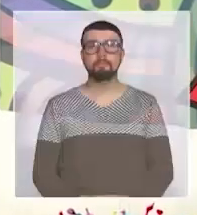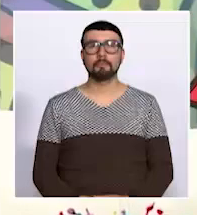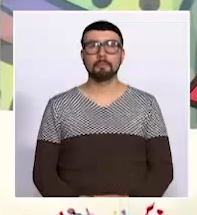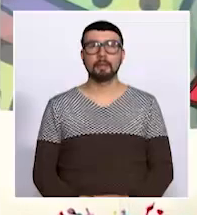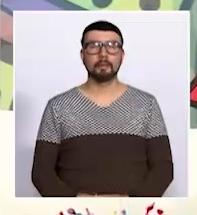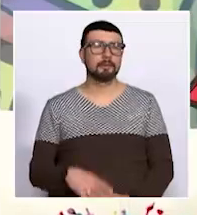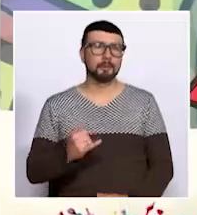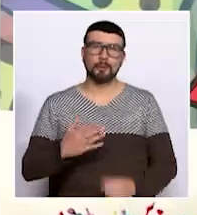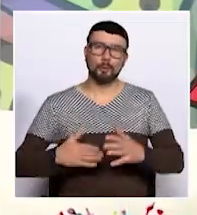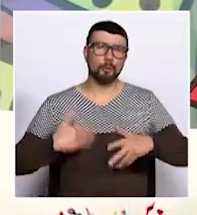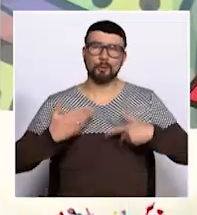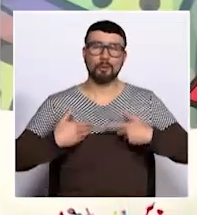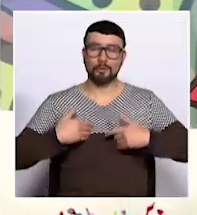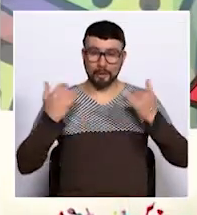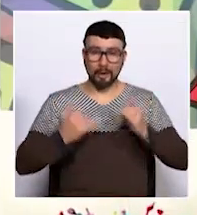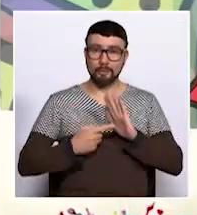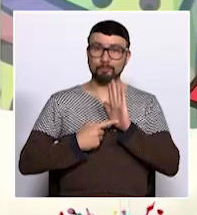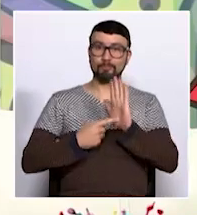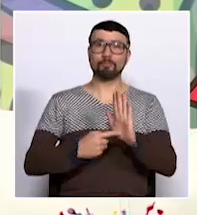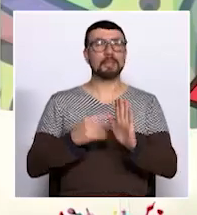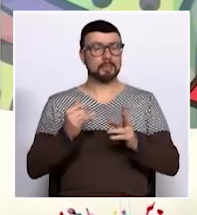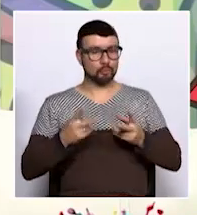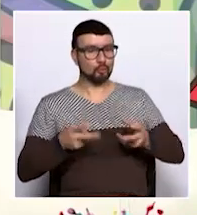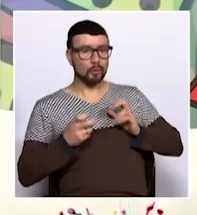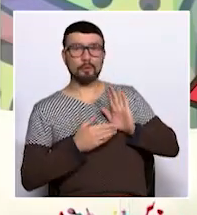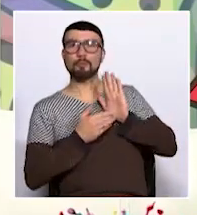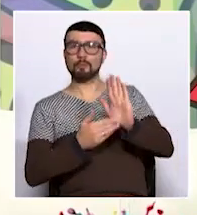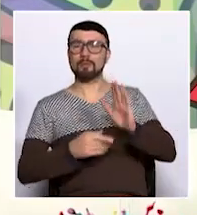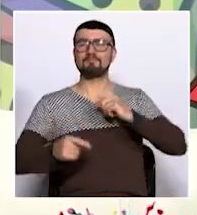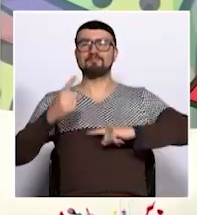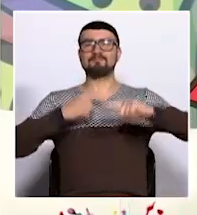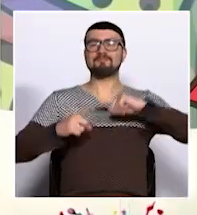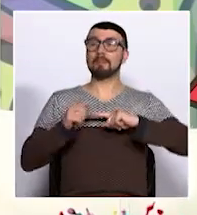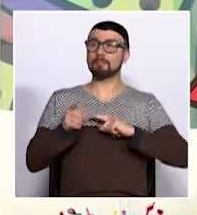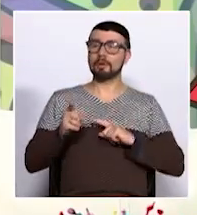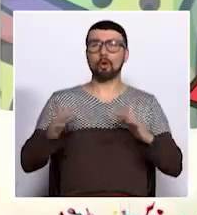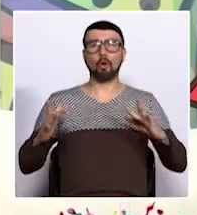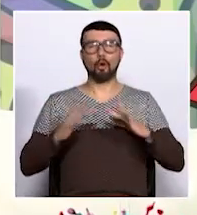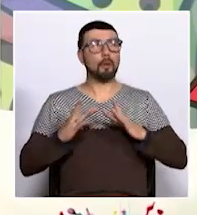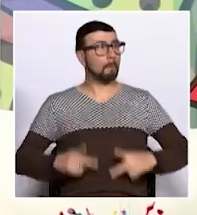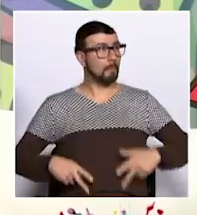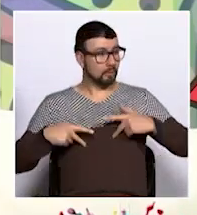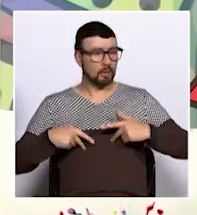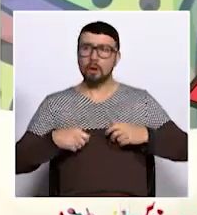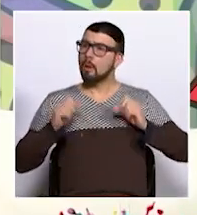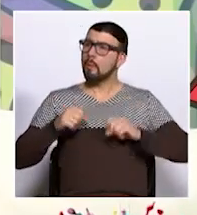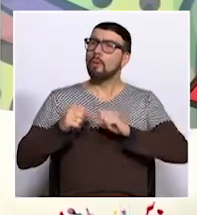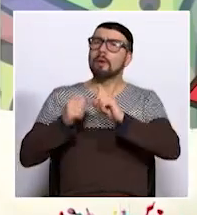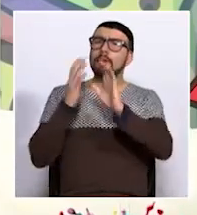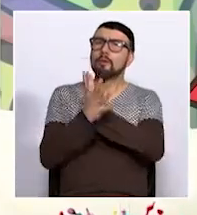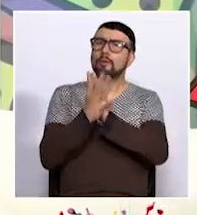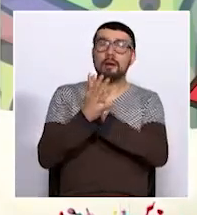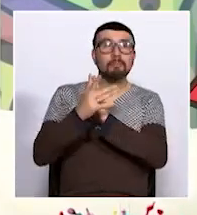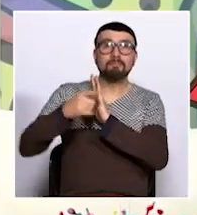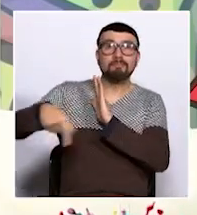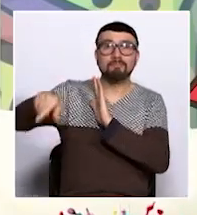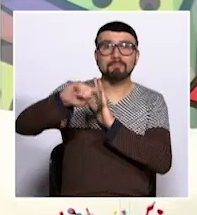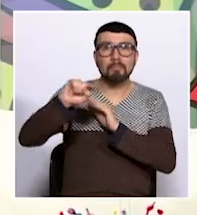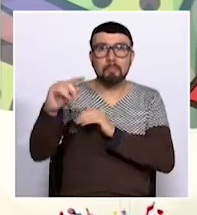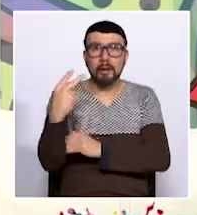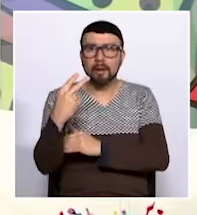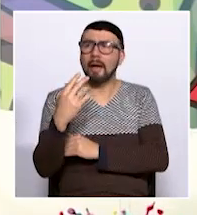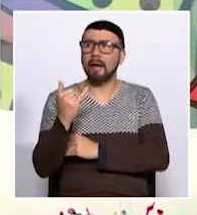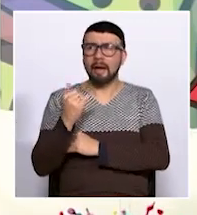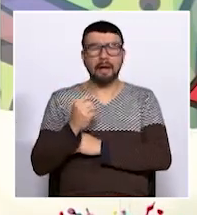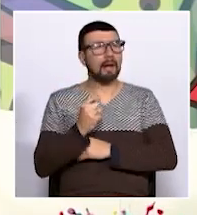Qué bonito estar de nuevo en esta nueva emisión de Conexión Vital para poder comunicarle a todos los televidentes algo muy